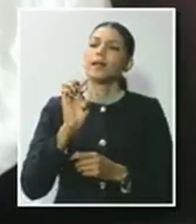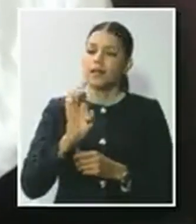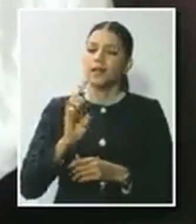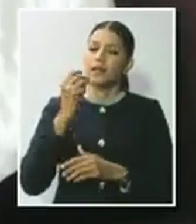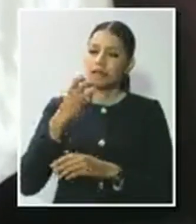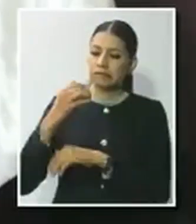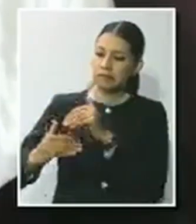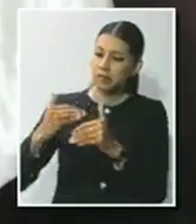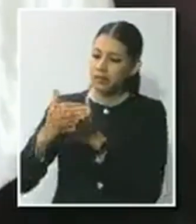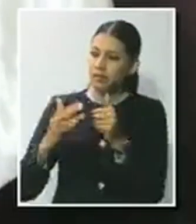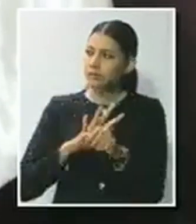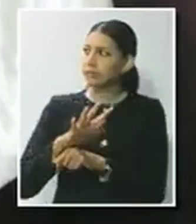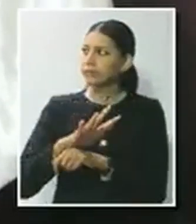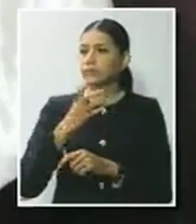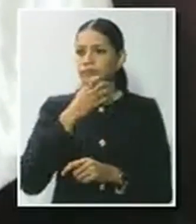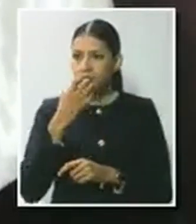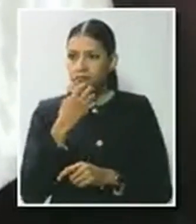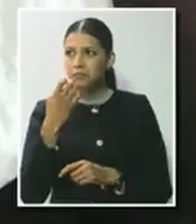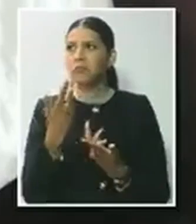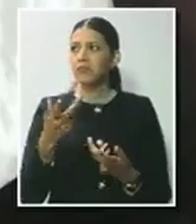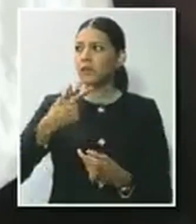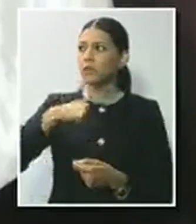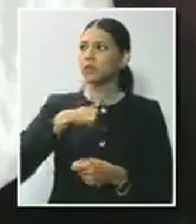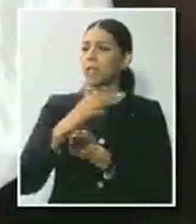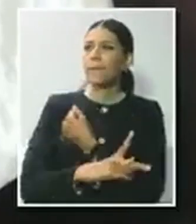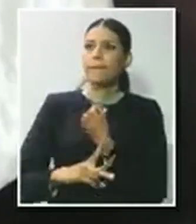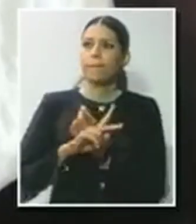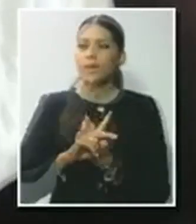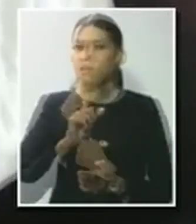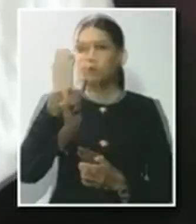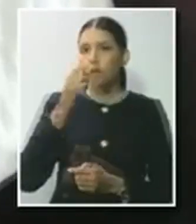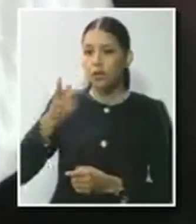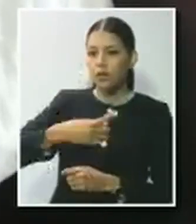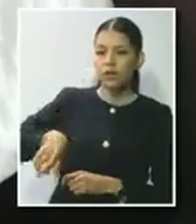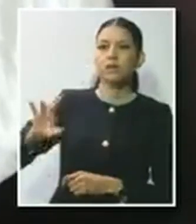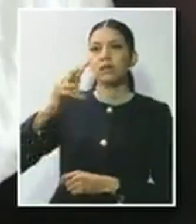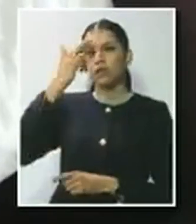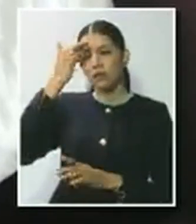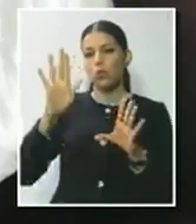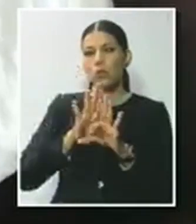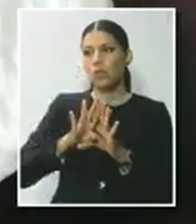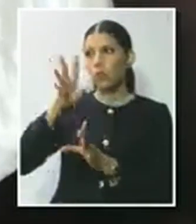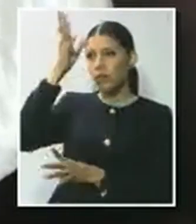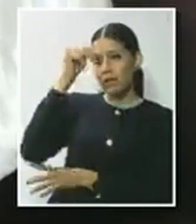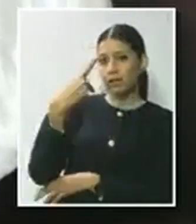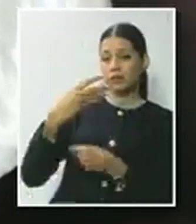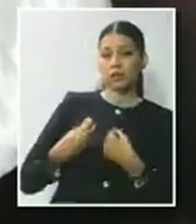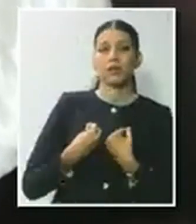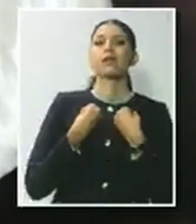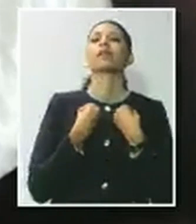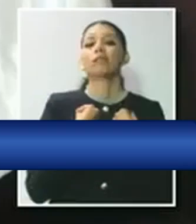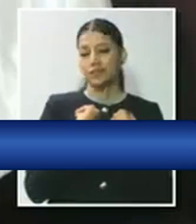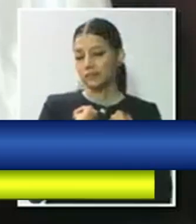será impartida a través de ellos, al tiempo que exhortó a los padres de familia a involucrarse más en la educación de sus hijos. Toma en cuenta